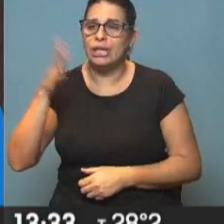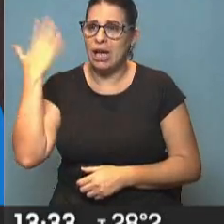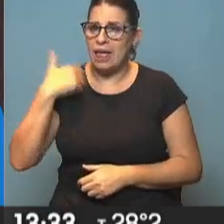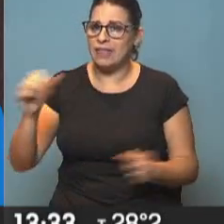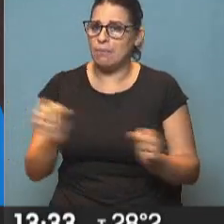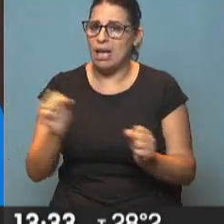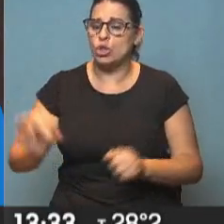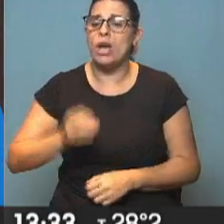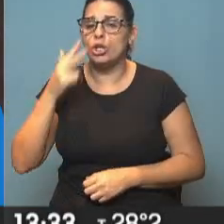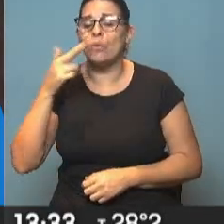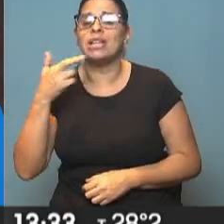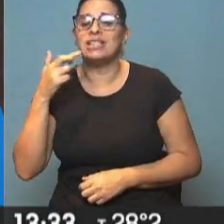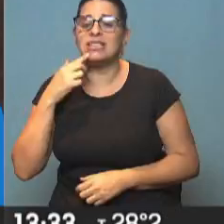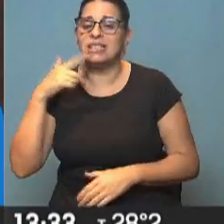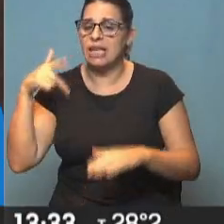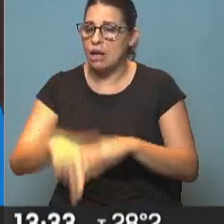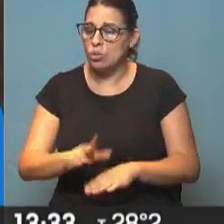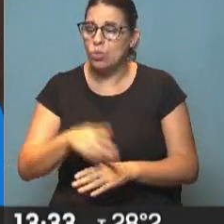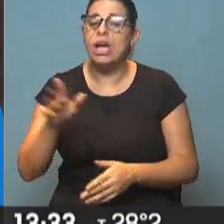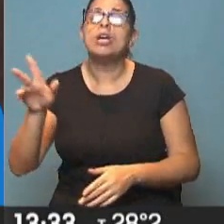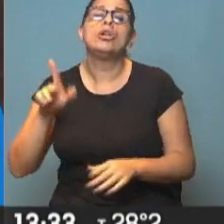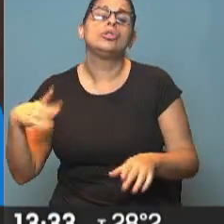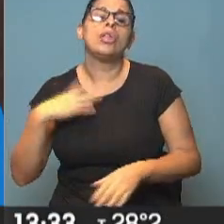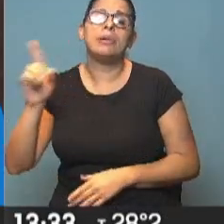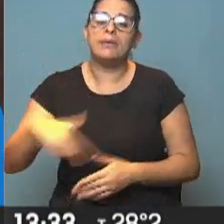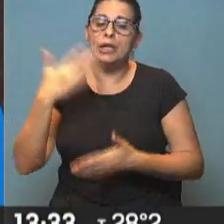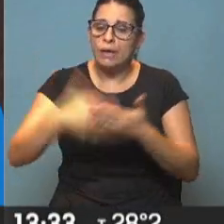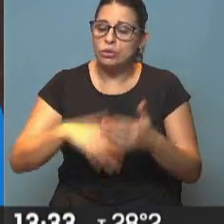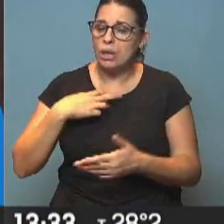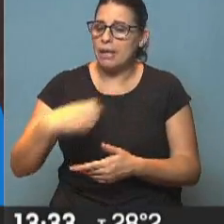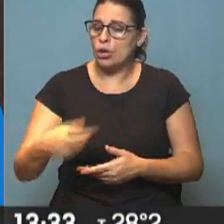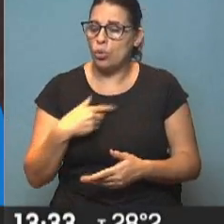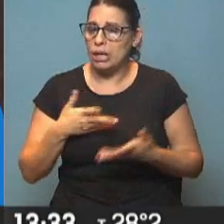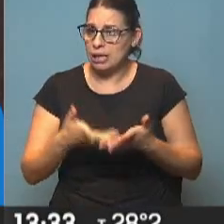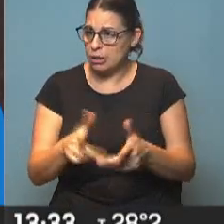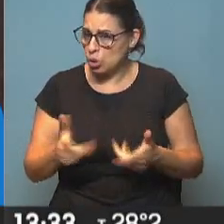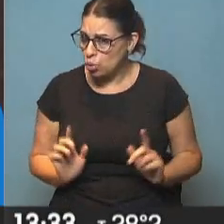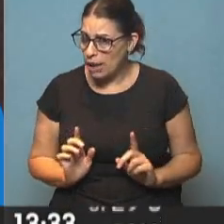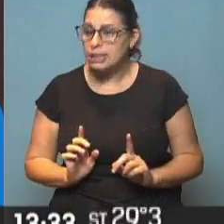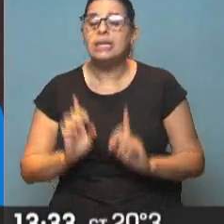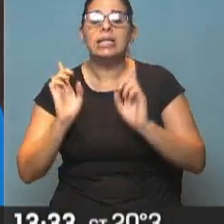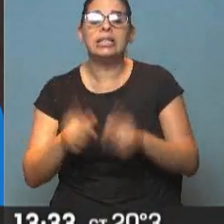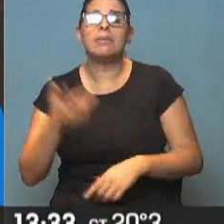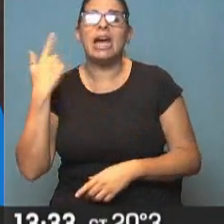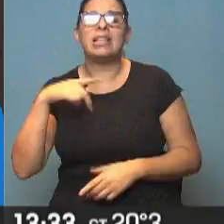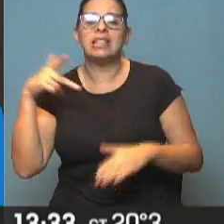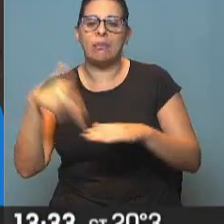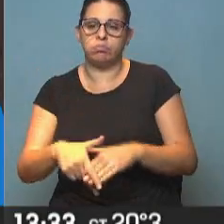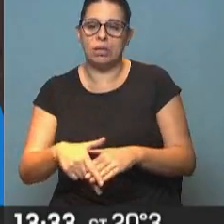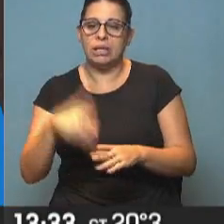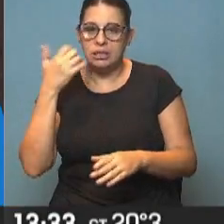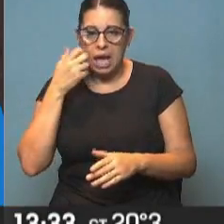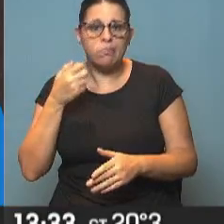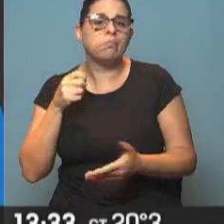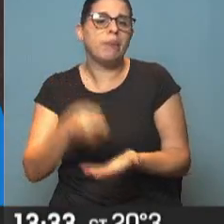2017 le di de baja y todavía me llegan facturas para cobrar me por un servicio que no tengo y que al momento de la baja estaba pago